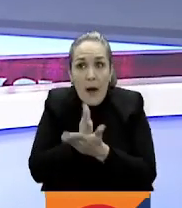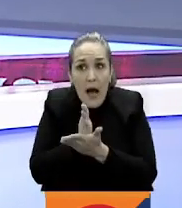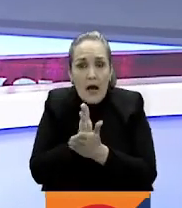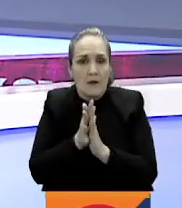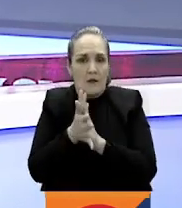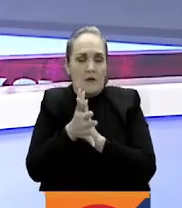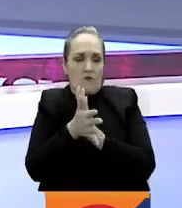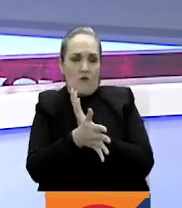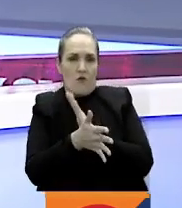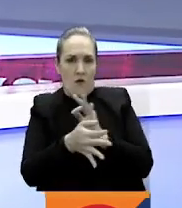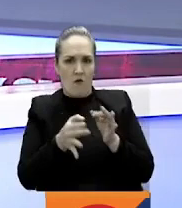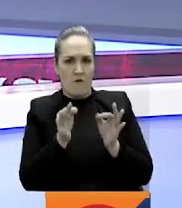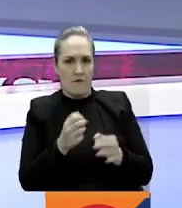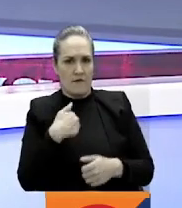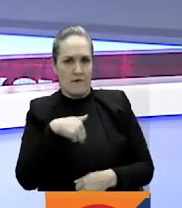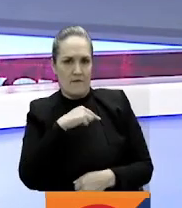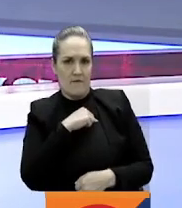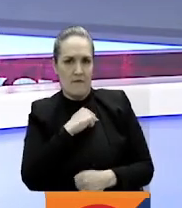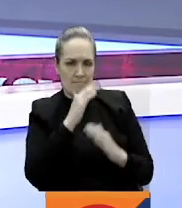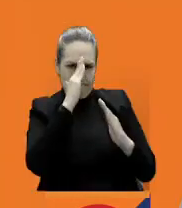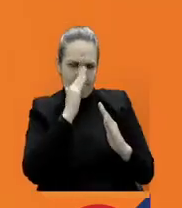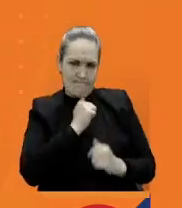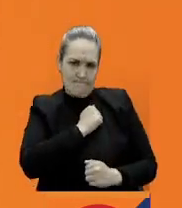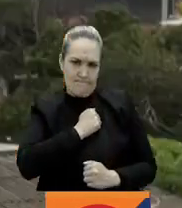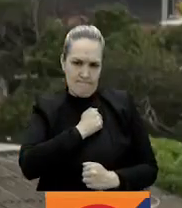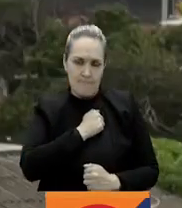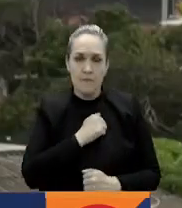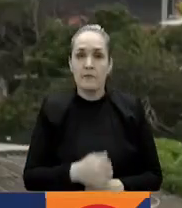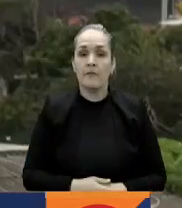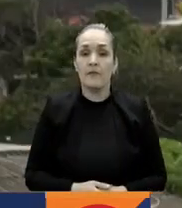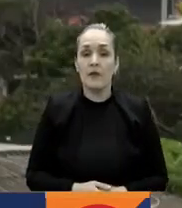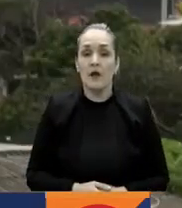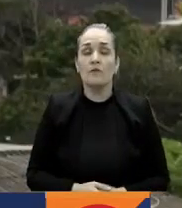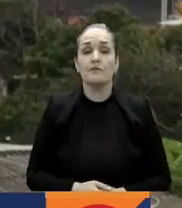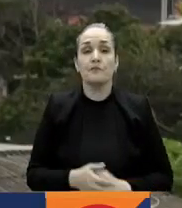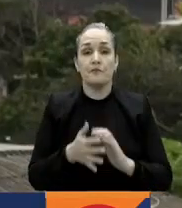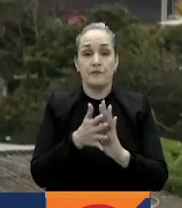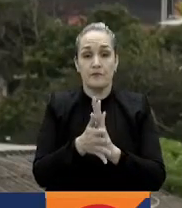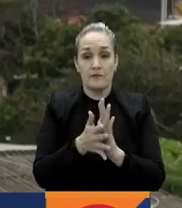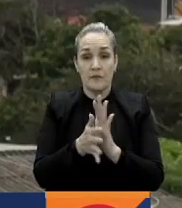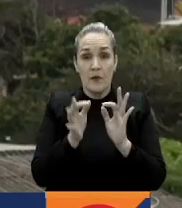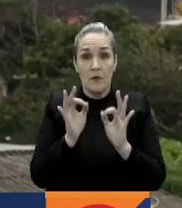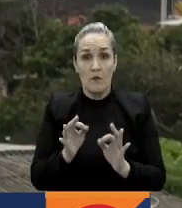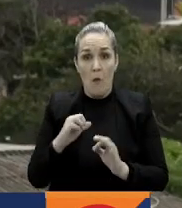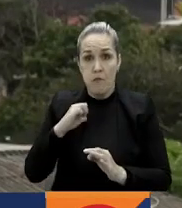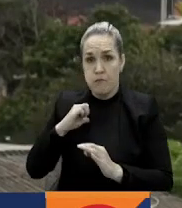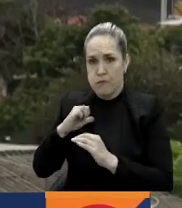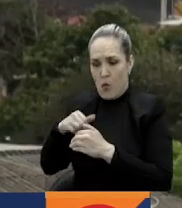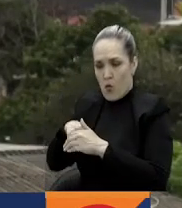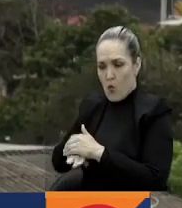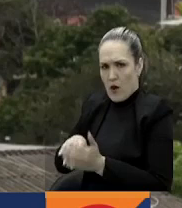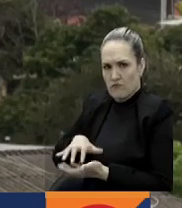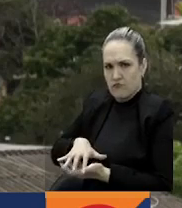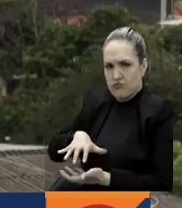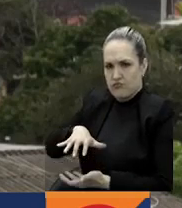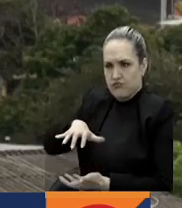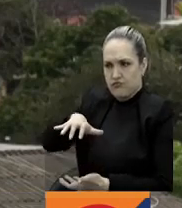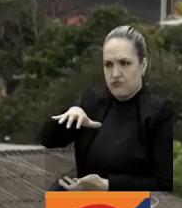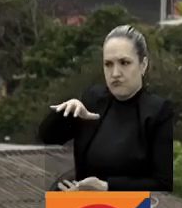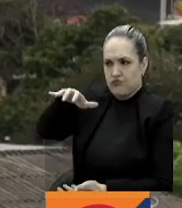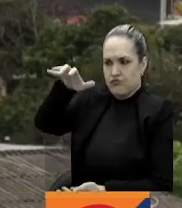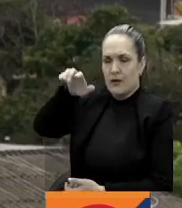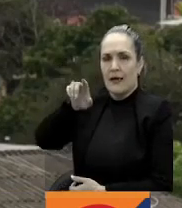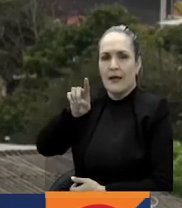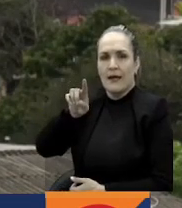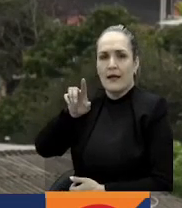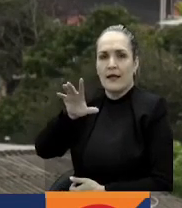Radio Nacional nos amplía la información. En total son 15 toneladas de alimento preventivo las que comenzaron a ser distribuidas